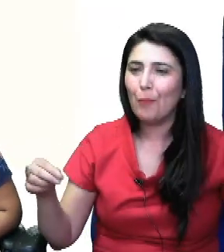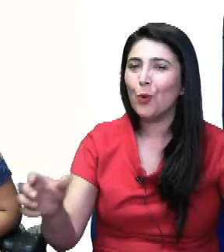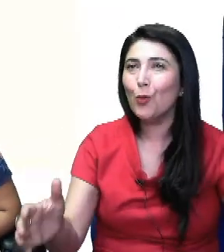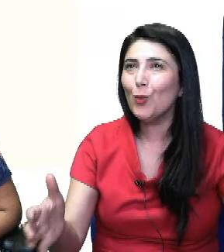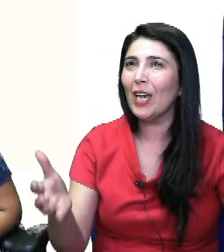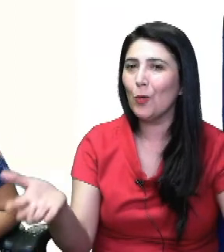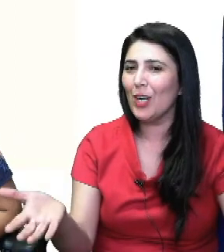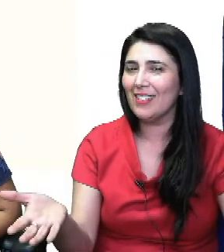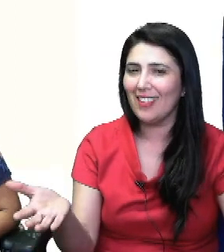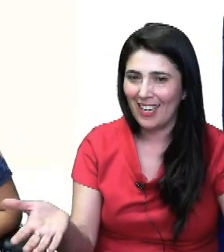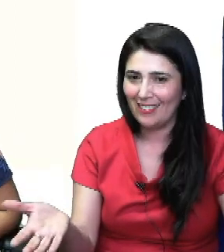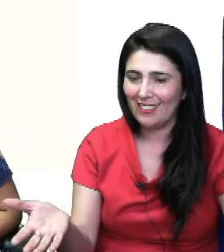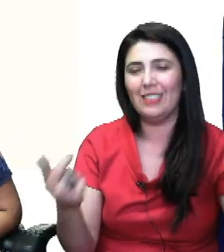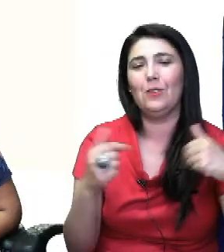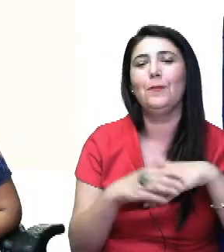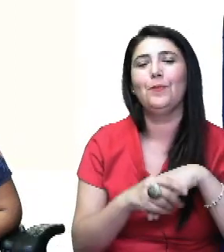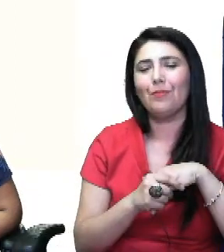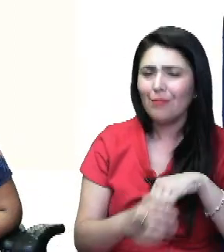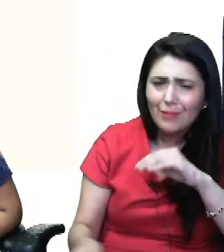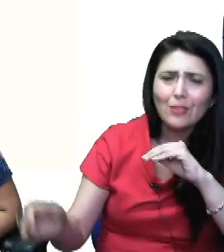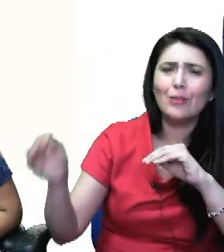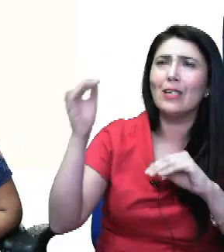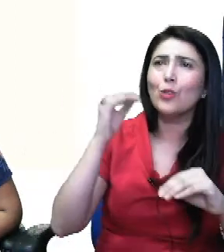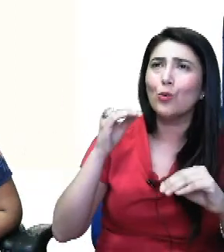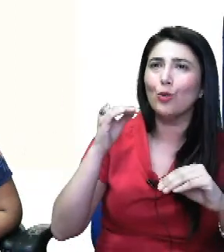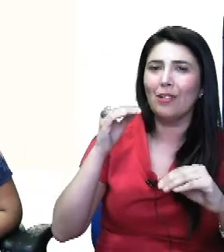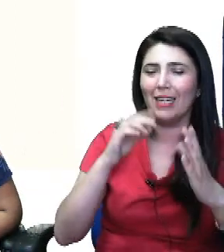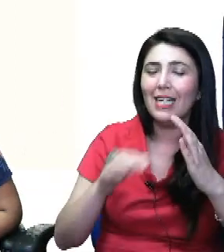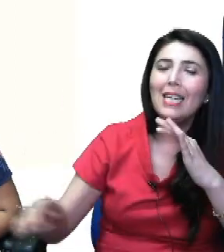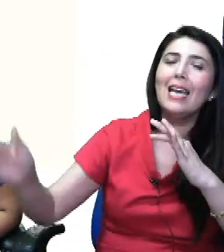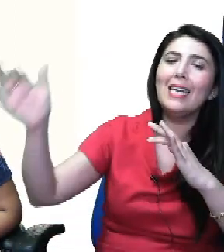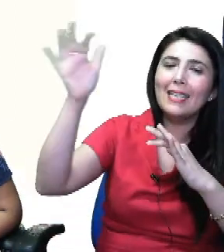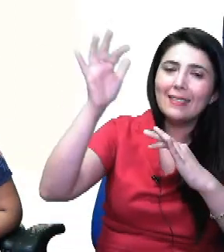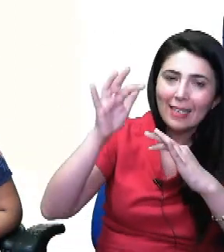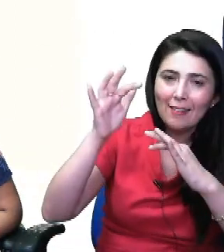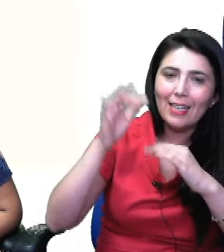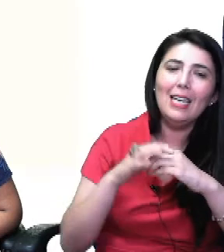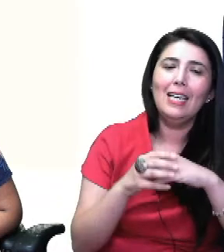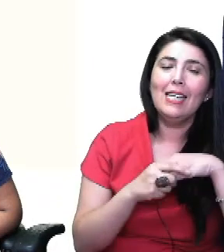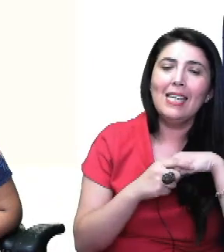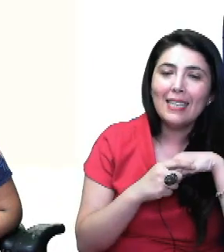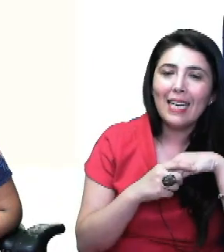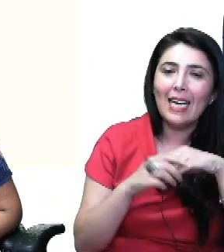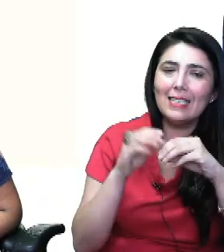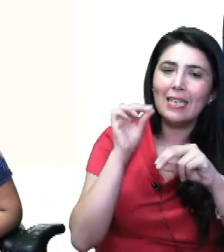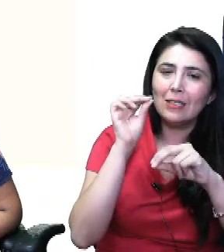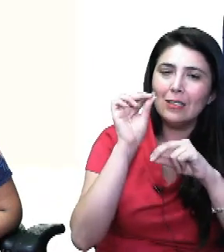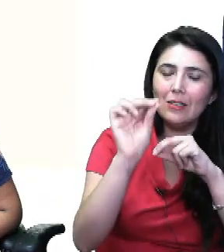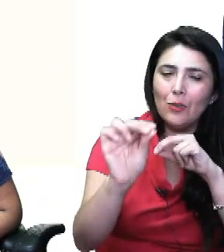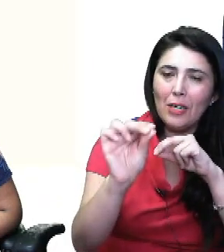estrategia de apoyo mutuo que la comunidad se da, ¿cierto? Esto está en un segundo nivel. En el tercer nivel ya están